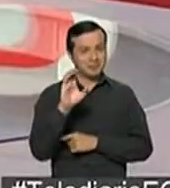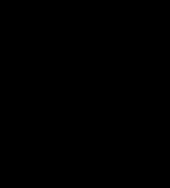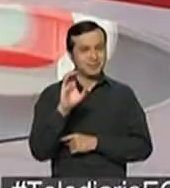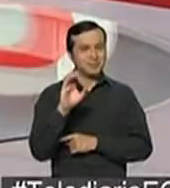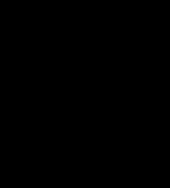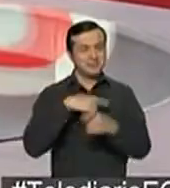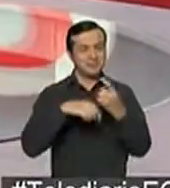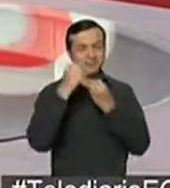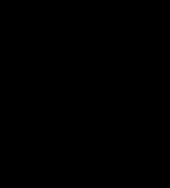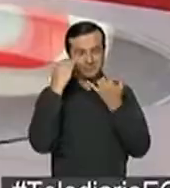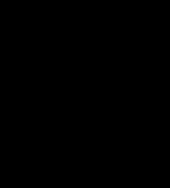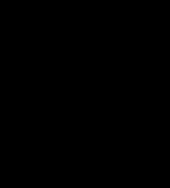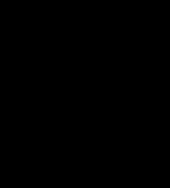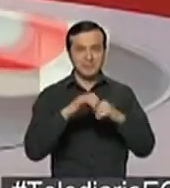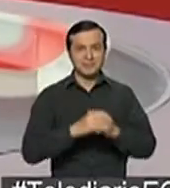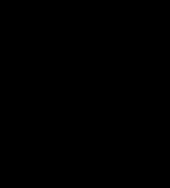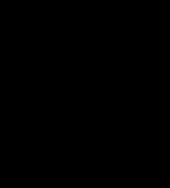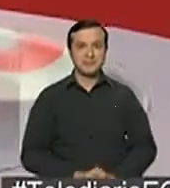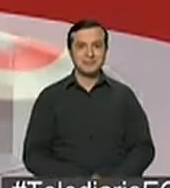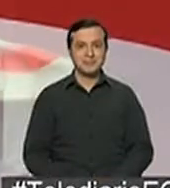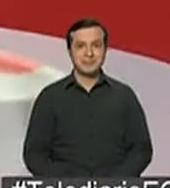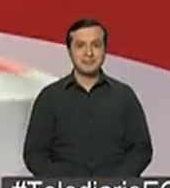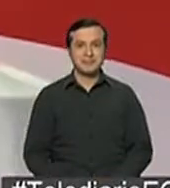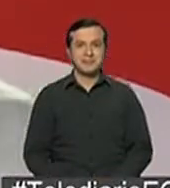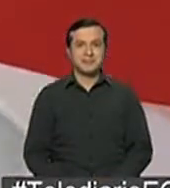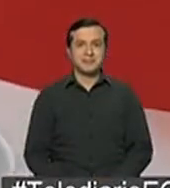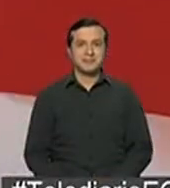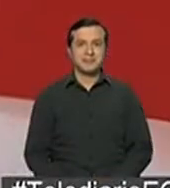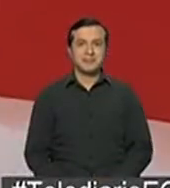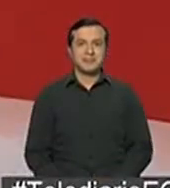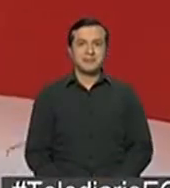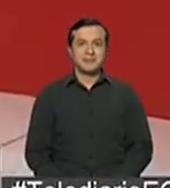www.ecuadortv.es. Ya regresamos con más información.